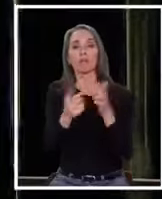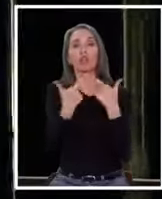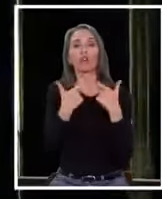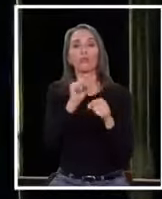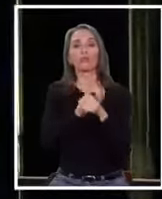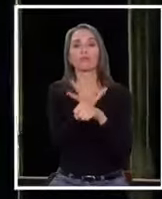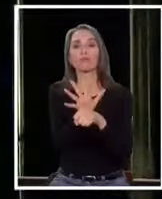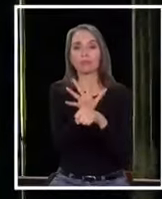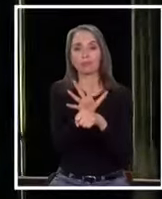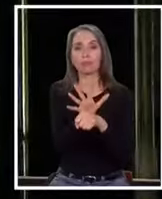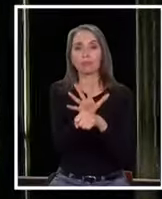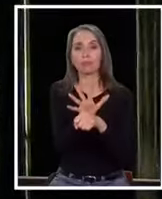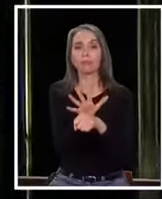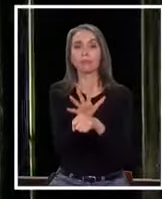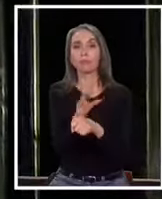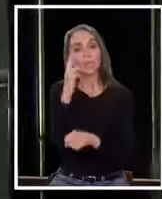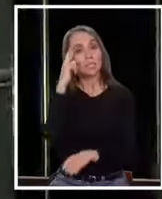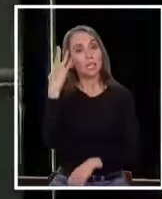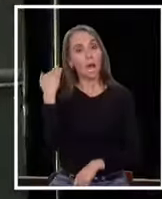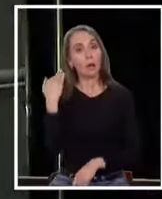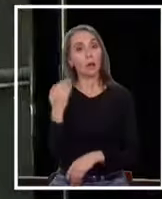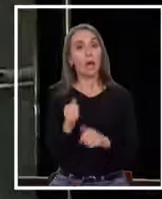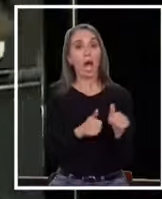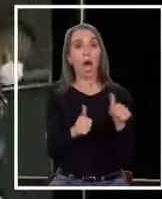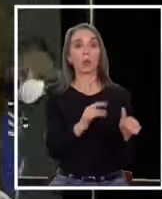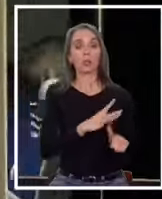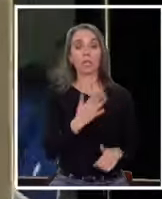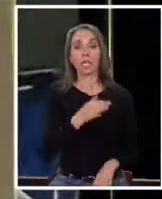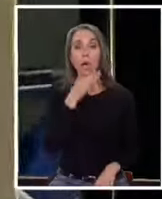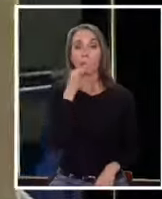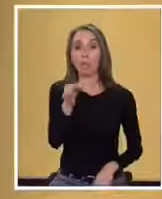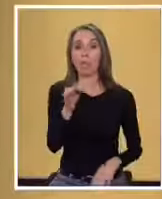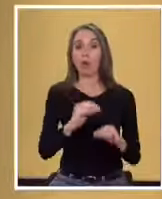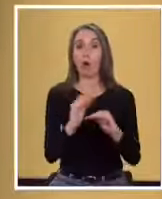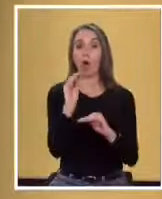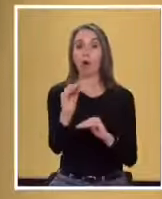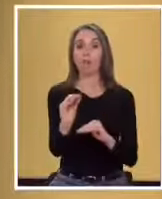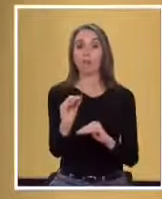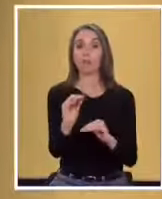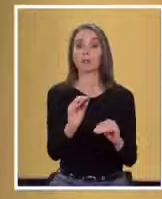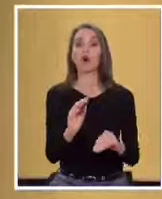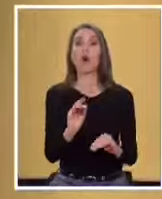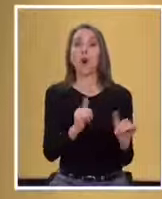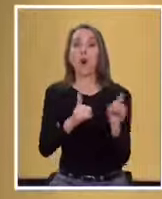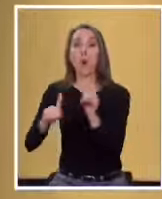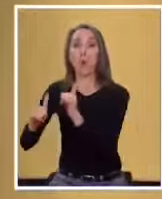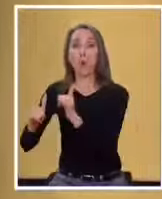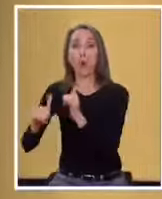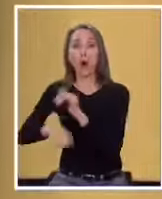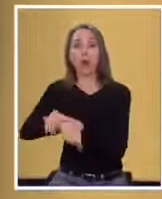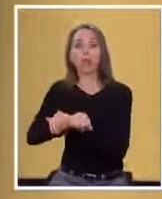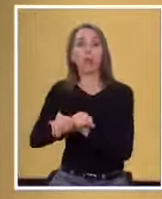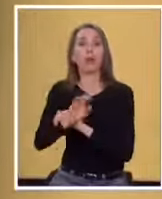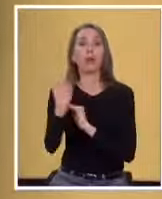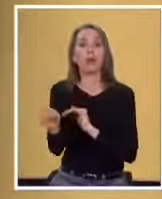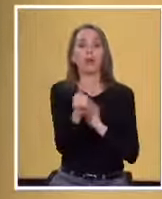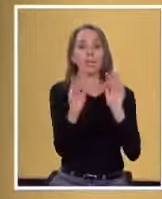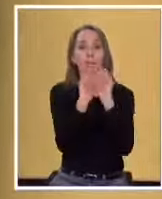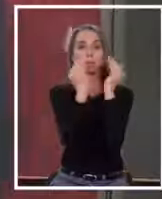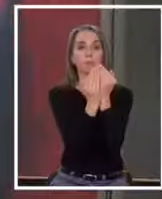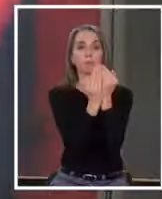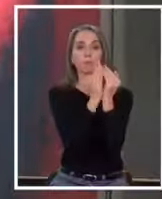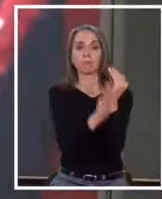sanitario. Recordemos lo manifestado por las autoridades de nuestro país, donde ninguno de los integrantes podrá romper la